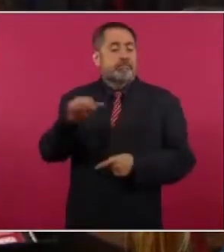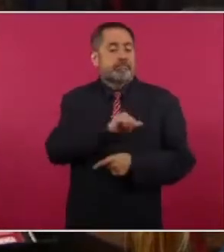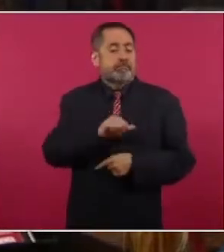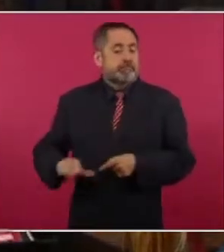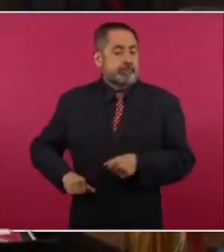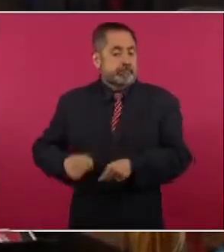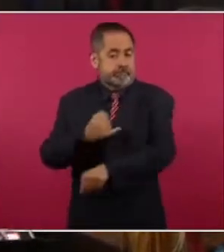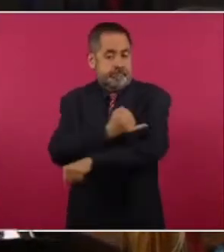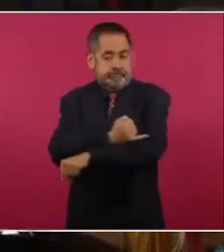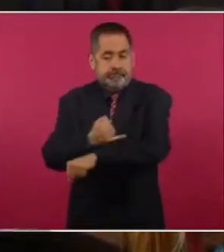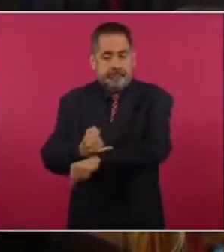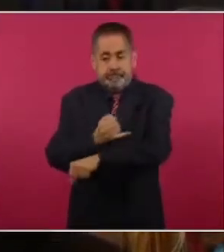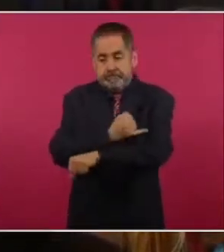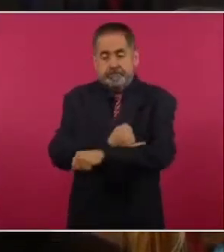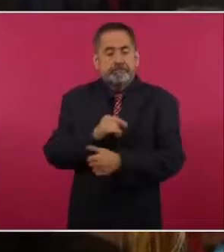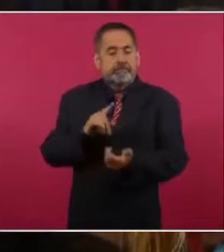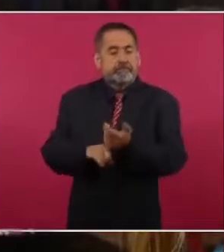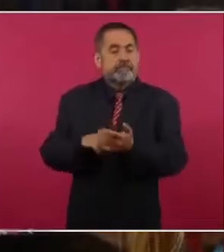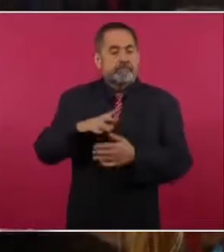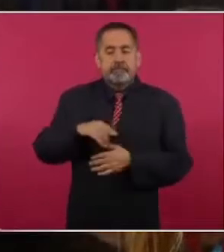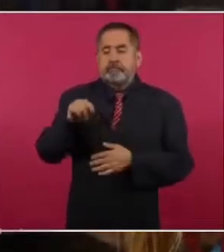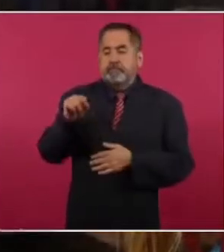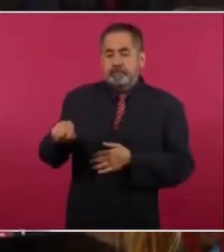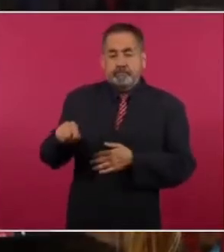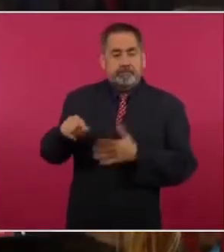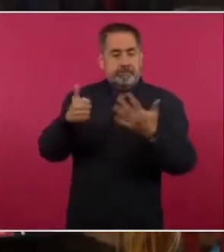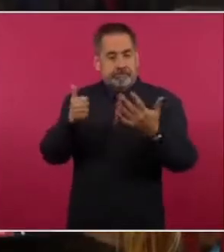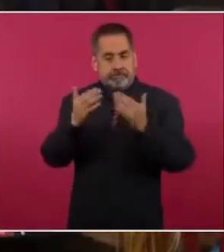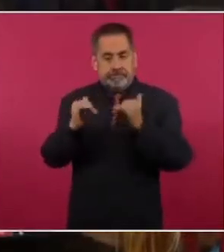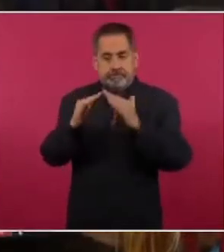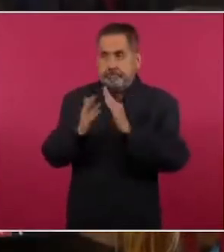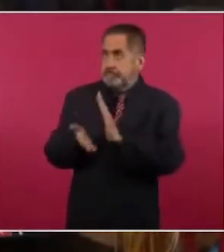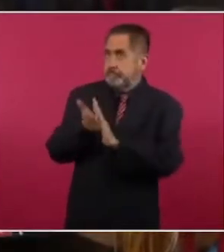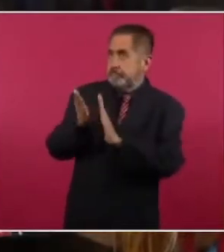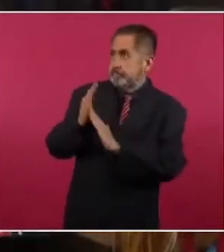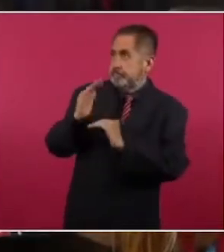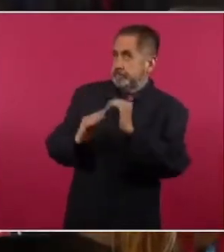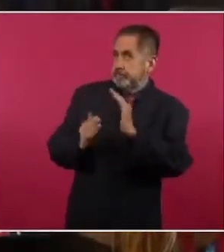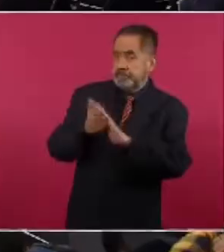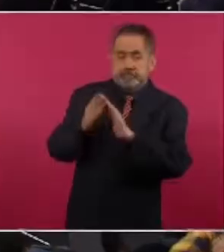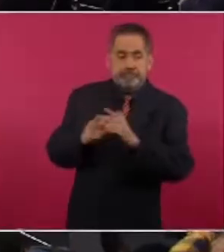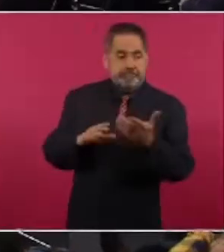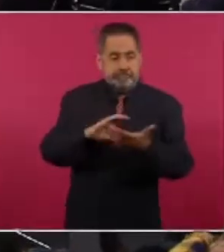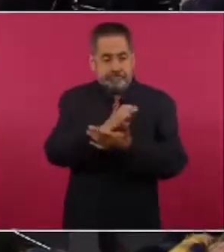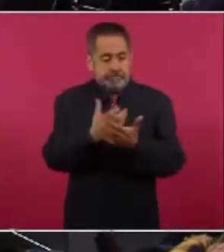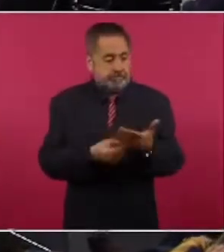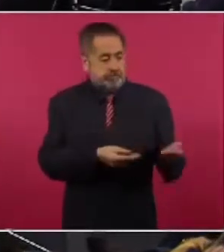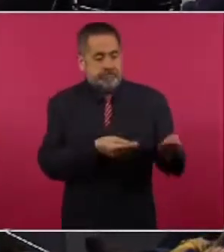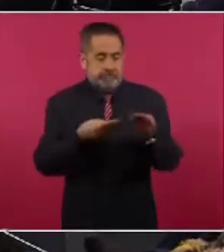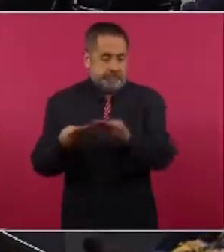Iztapalapa existe el caso en donde se construyeron 6 viviendas, se solicitaron los contratos